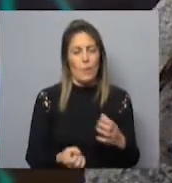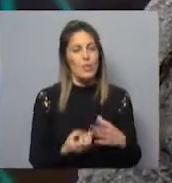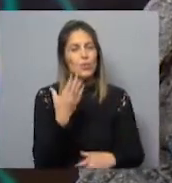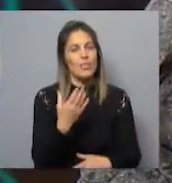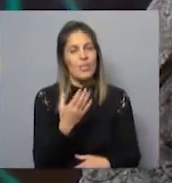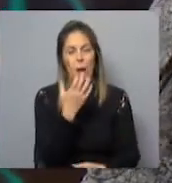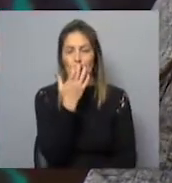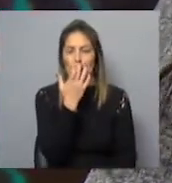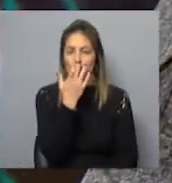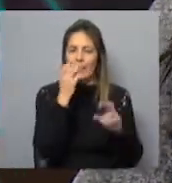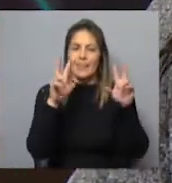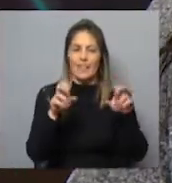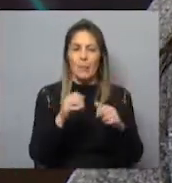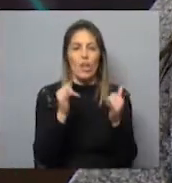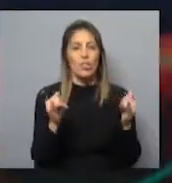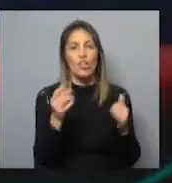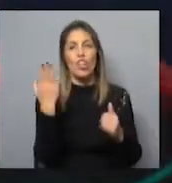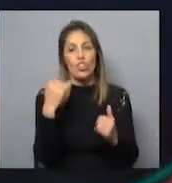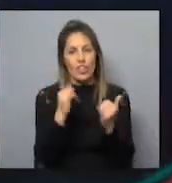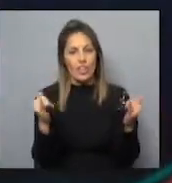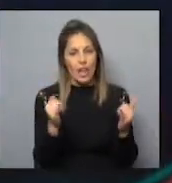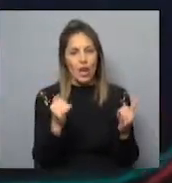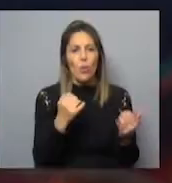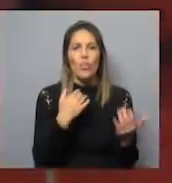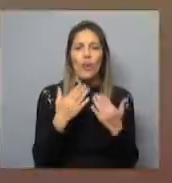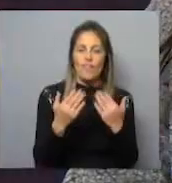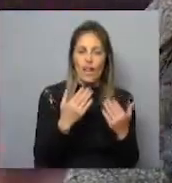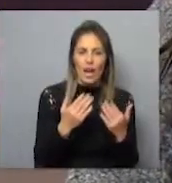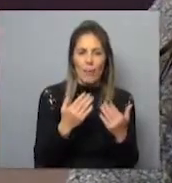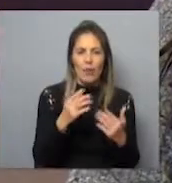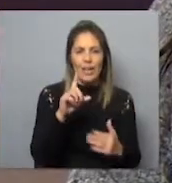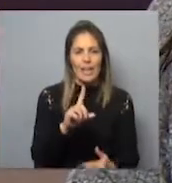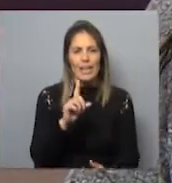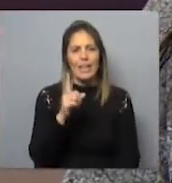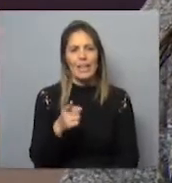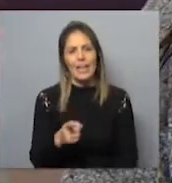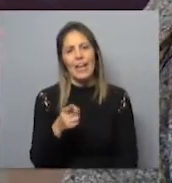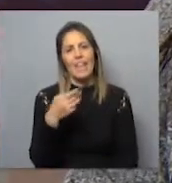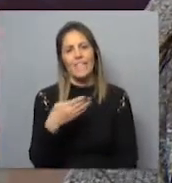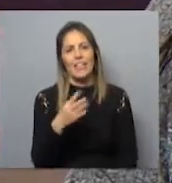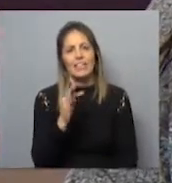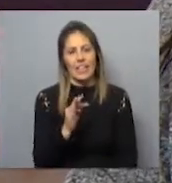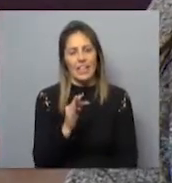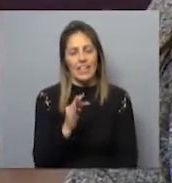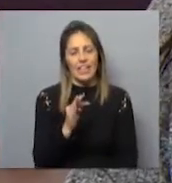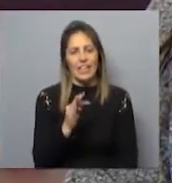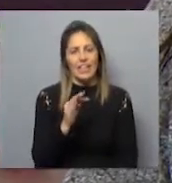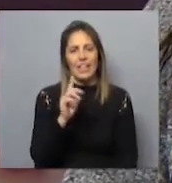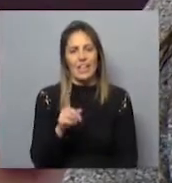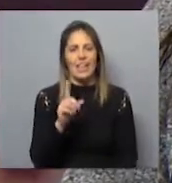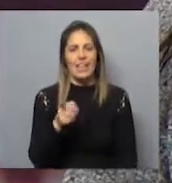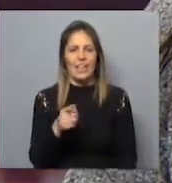este tema porque el otro ya conducimos una presentación que vas a estar hablamos bueno de las islas lg vete y algunos de lg vete el